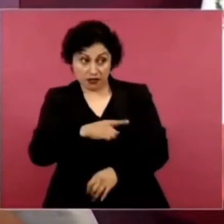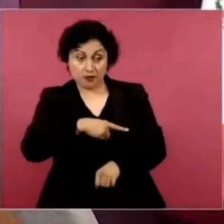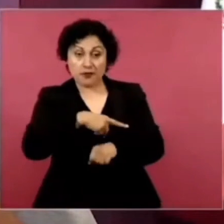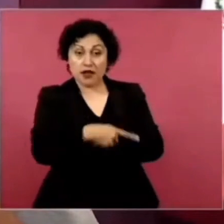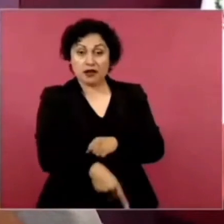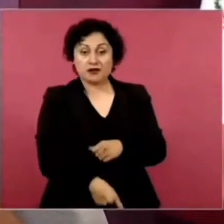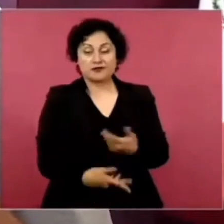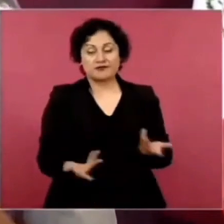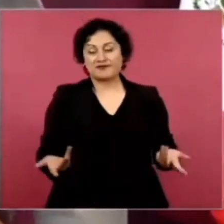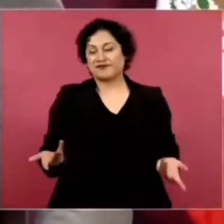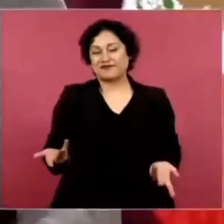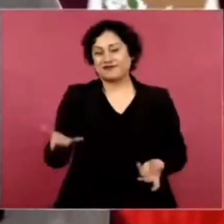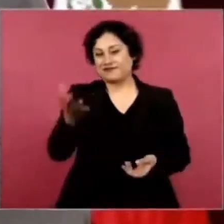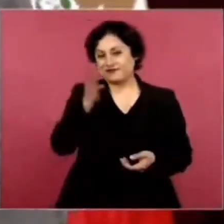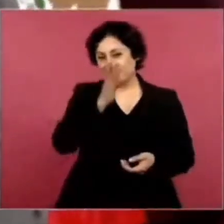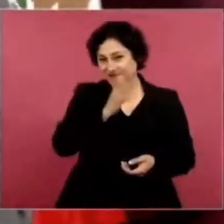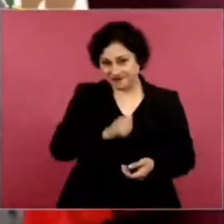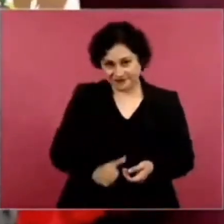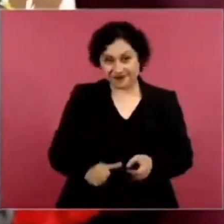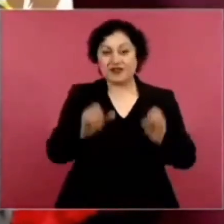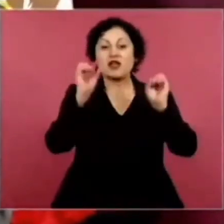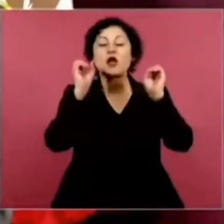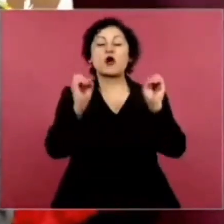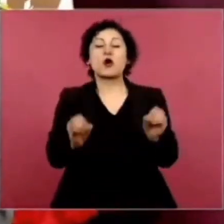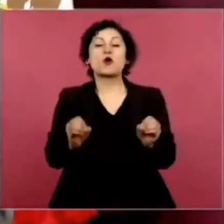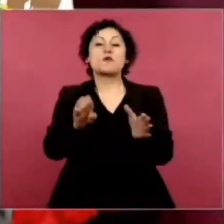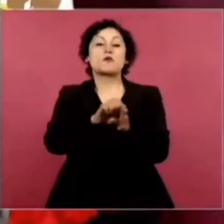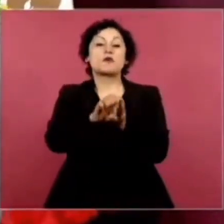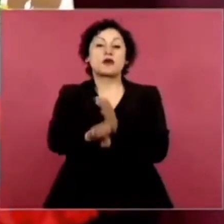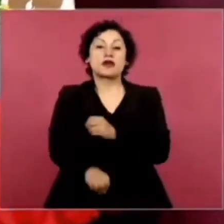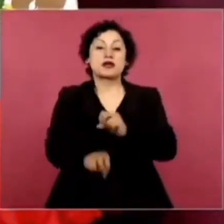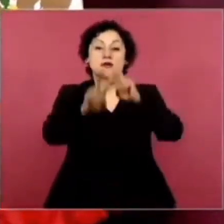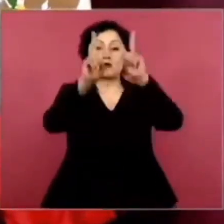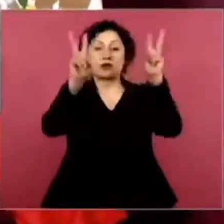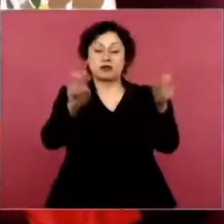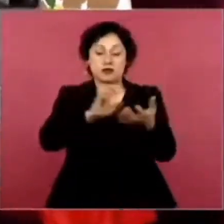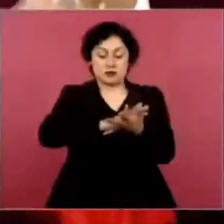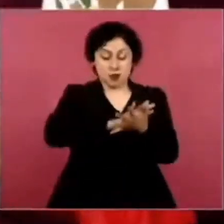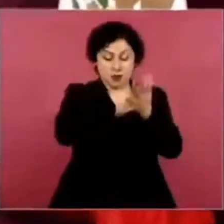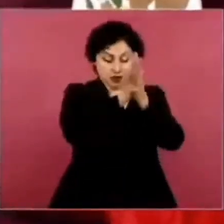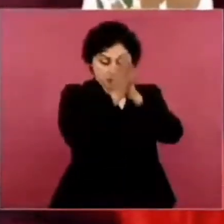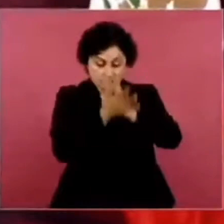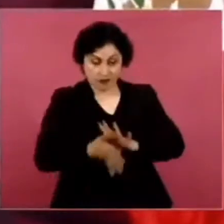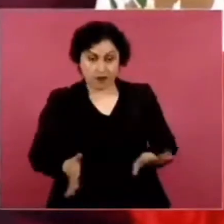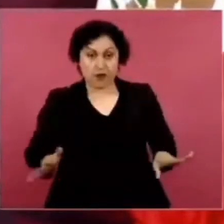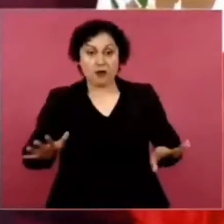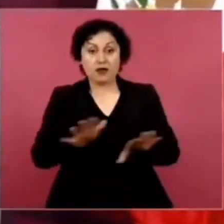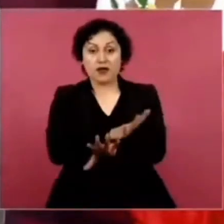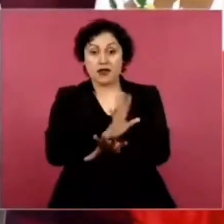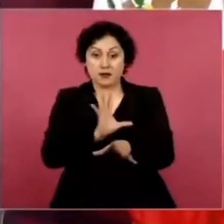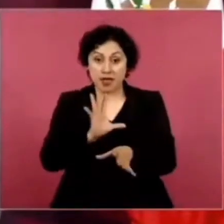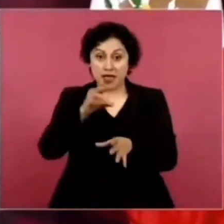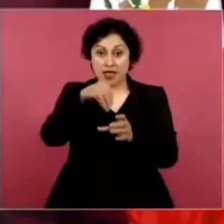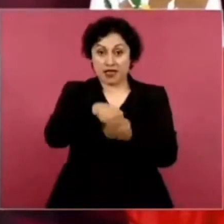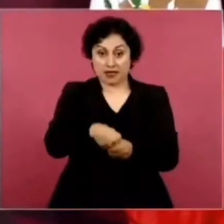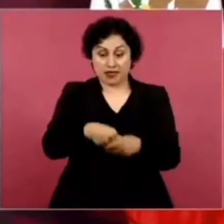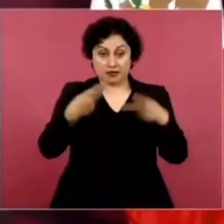sean candidatas o candidatos del movimiento de transformación son un peligro.